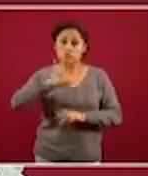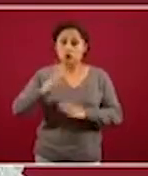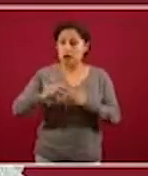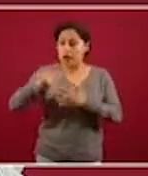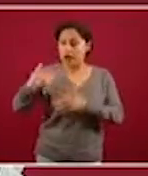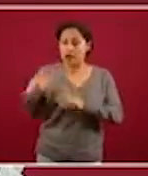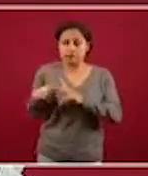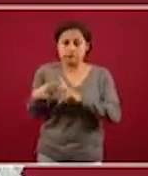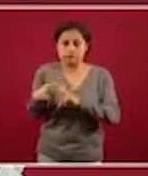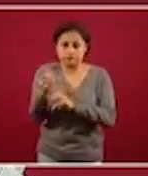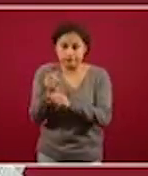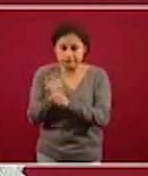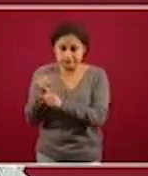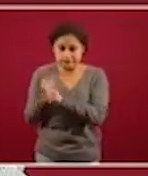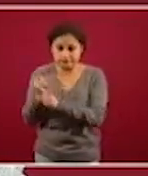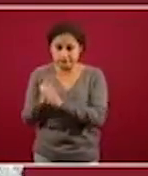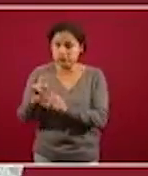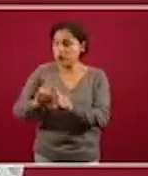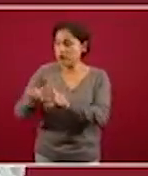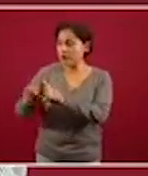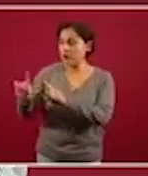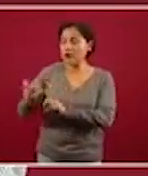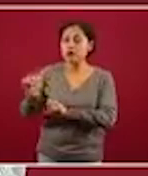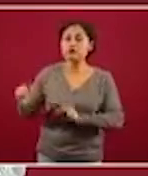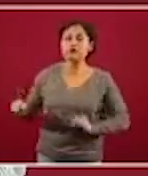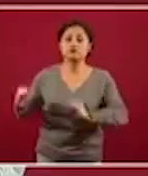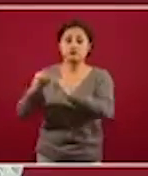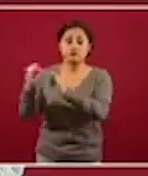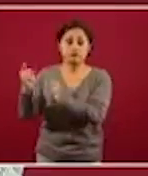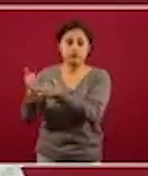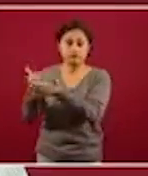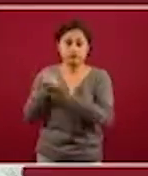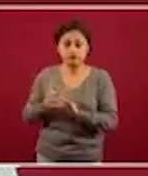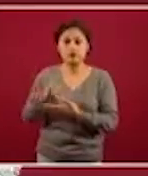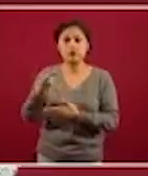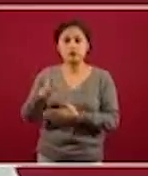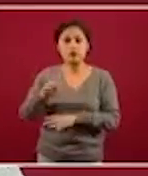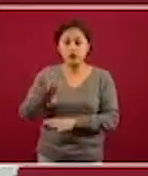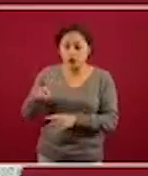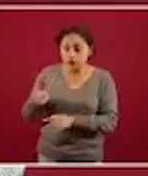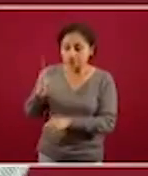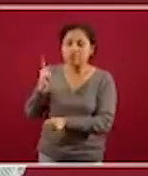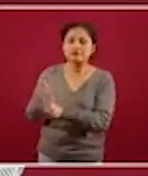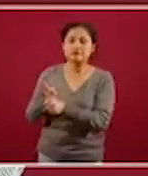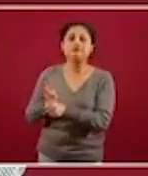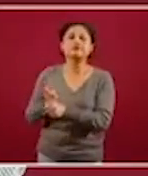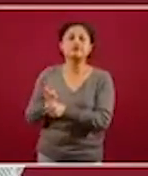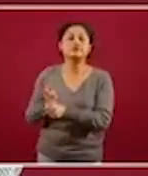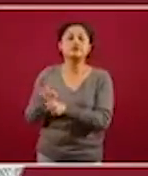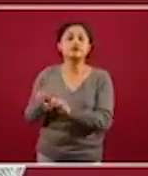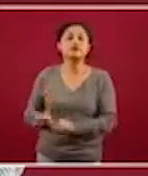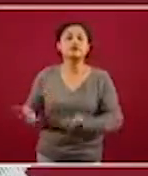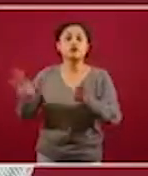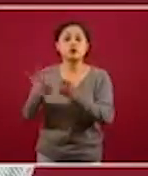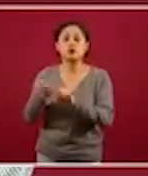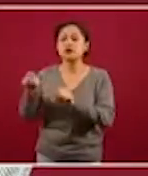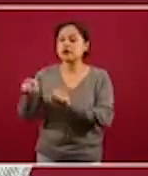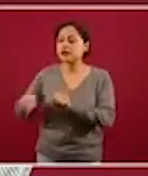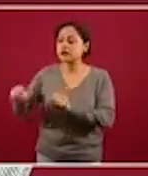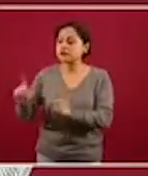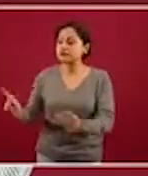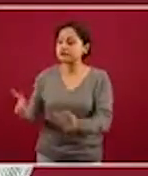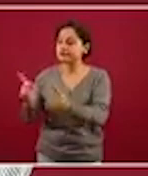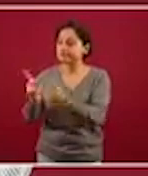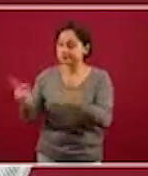hecho entidades académicas, y lo muy interesante y reconfortante es que estas estimaciones son coincidentes. Esto no